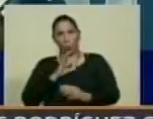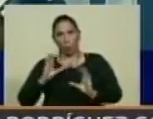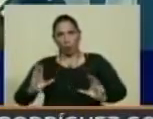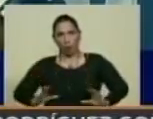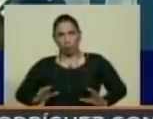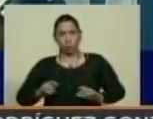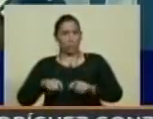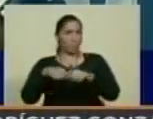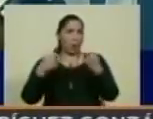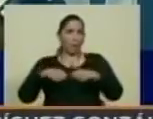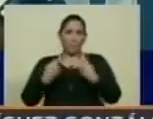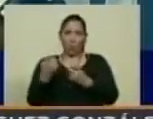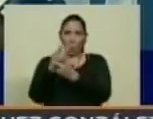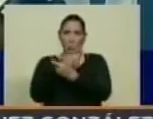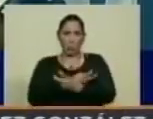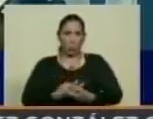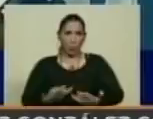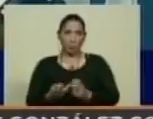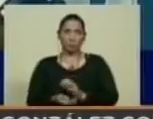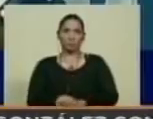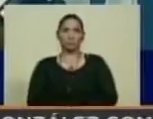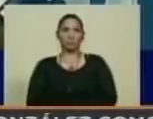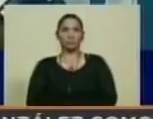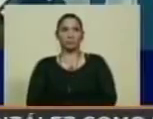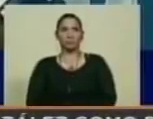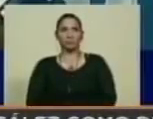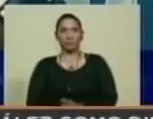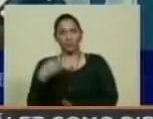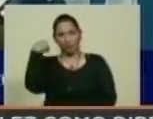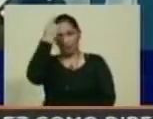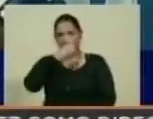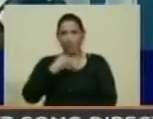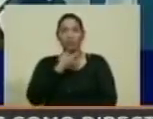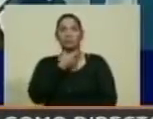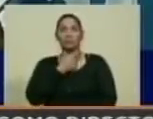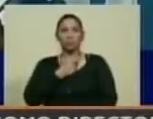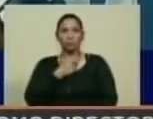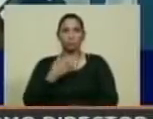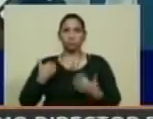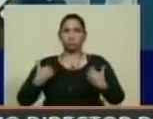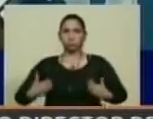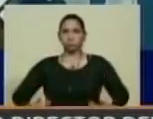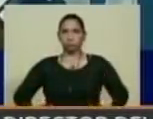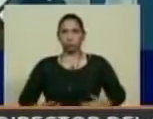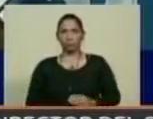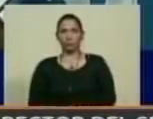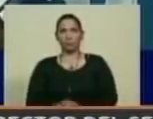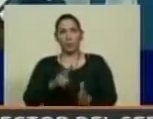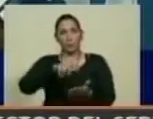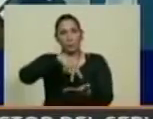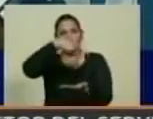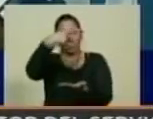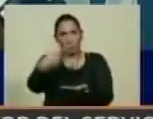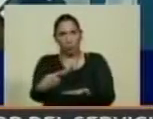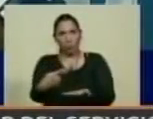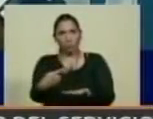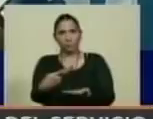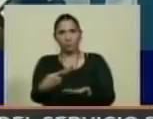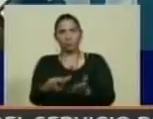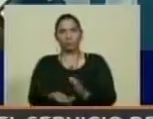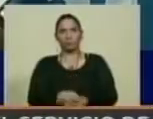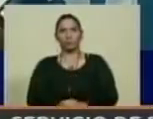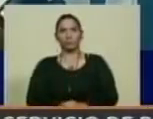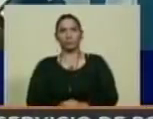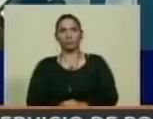en diversas zonas de su cuerpo, cabeza, tórax y extremidades, producto de dicha caída, las